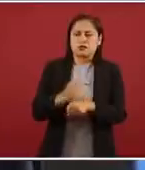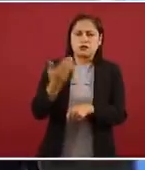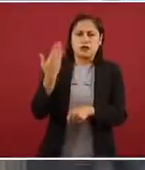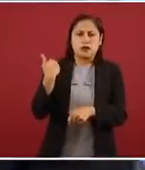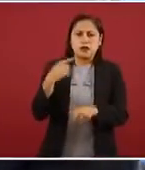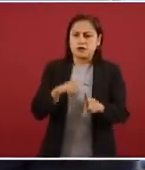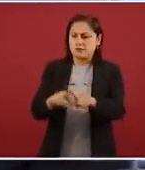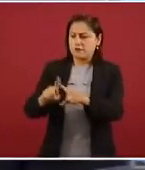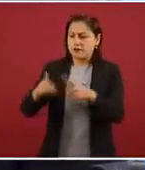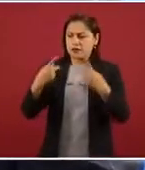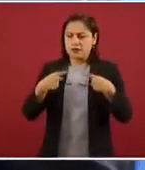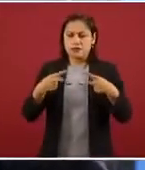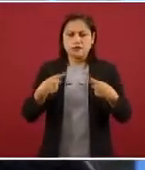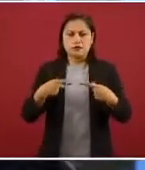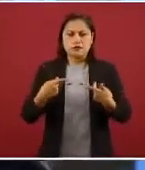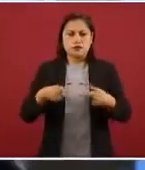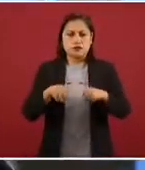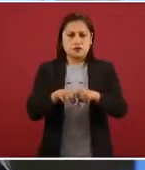y